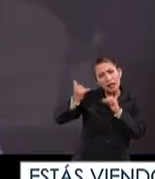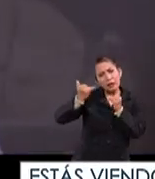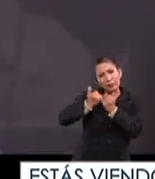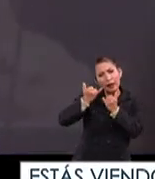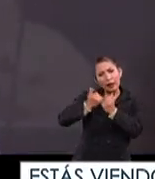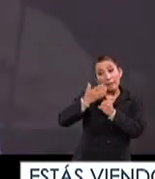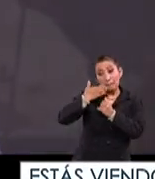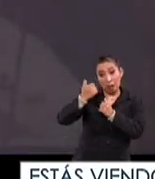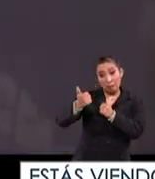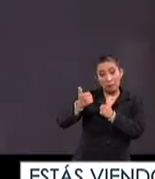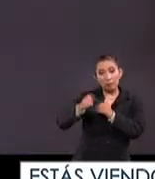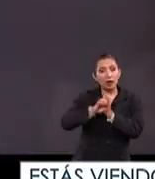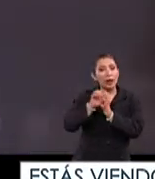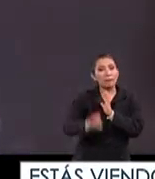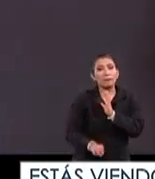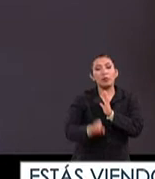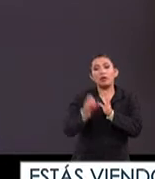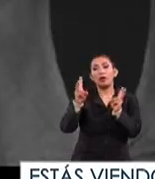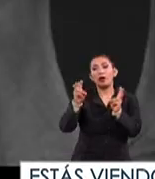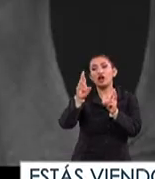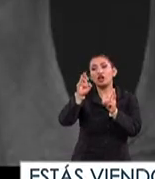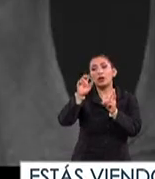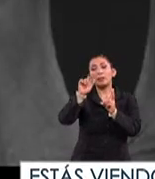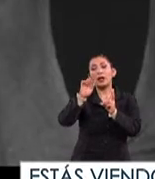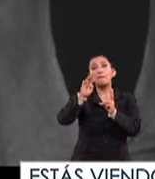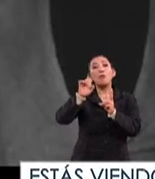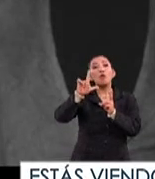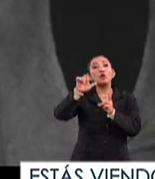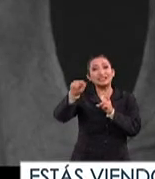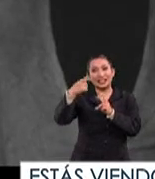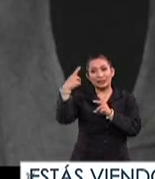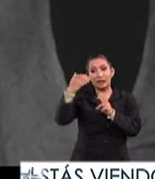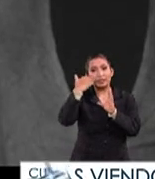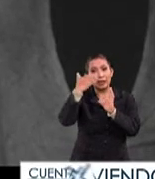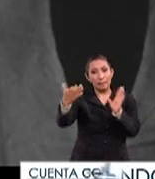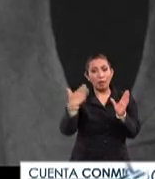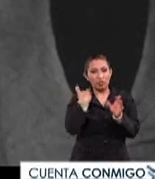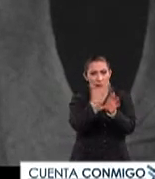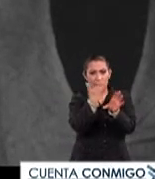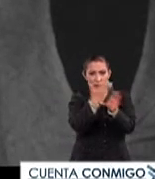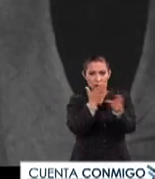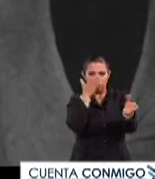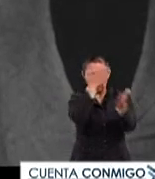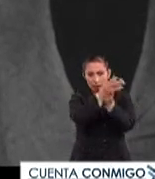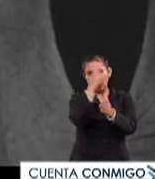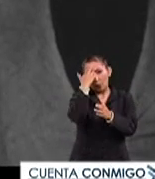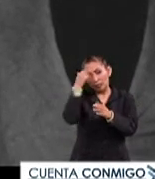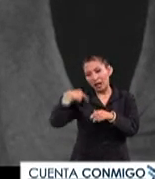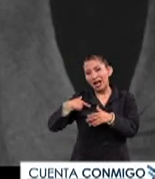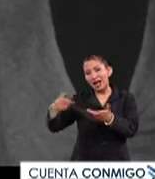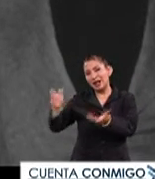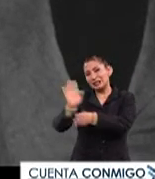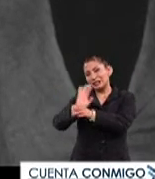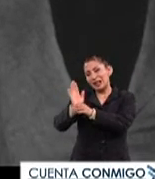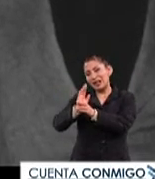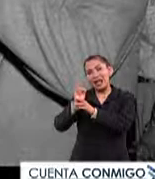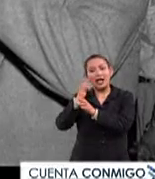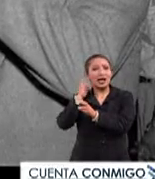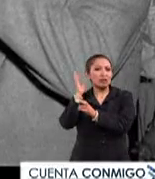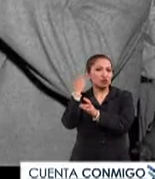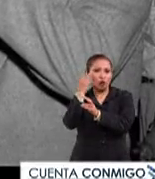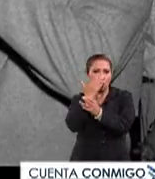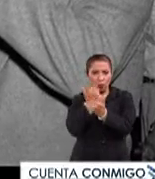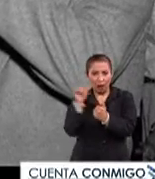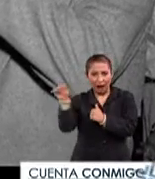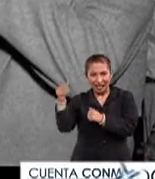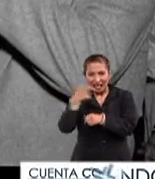y muy buenos, ¿no? Por ejemplo, como es el caso de Robert Burks, ya en su etapa estadounidense. Bueno, recordemos que él empezó haciendo cine mudo en Inglaterra,